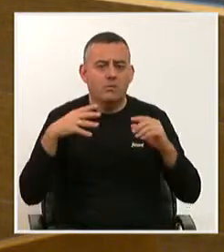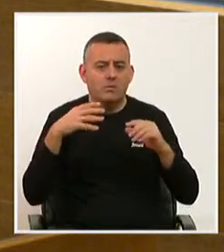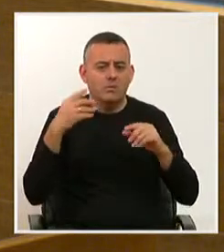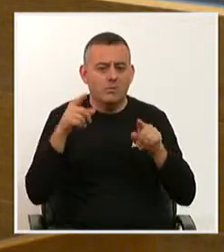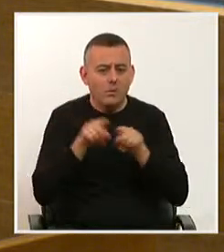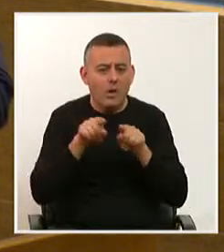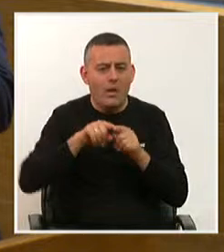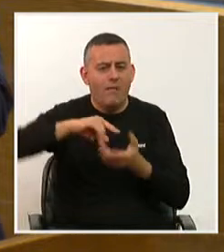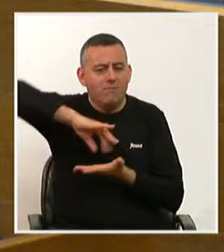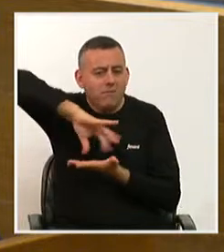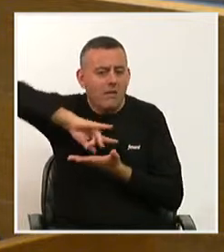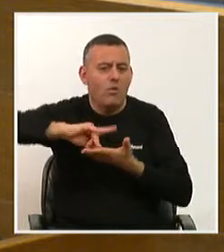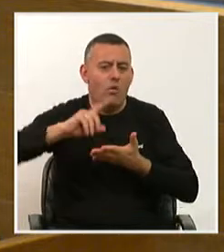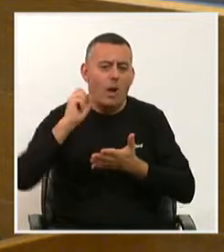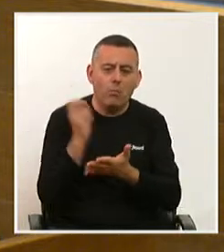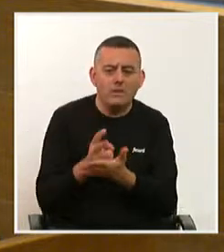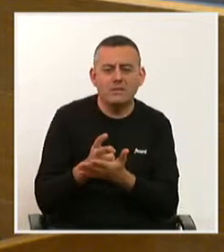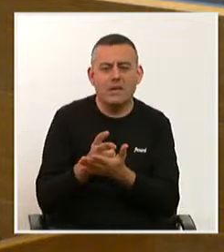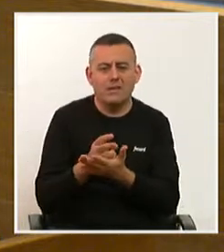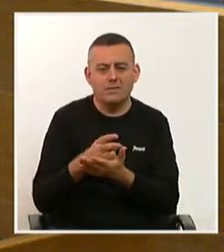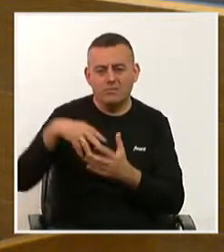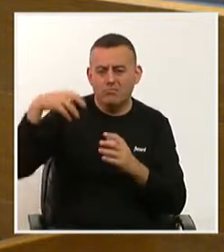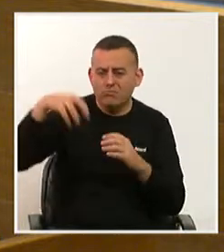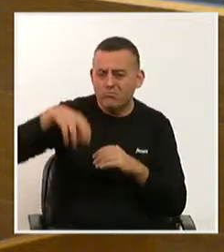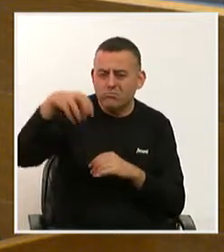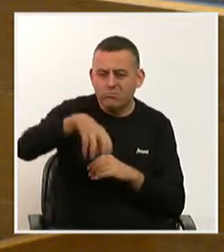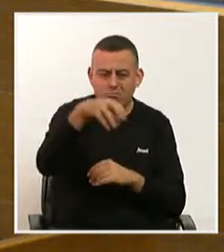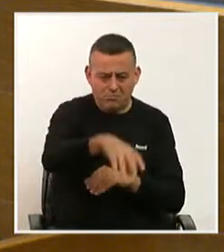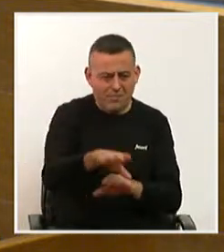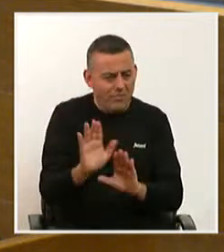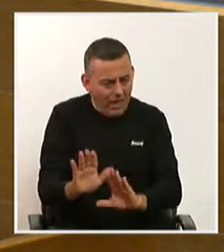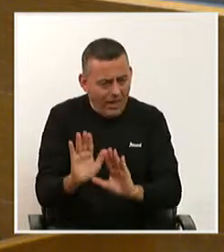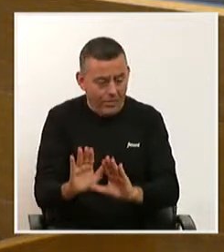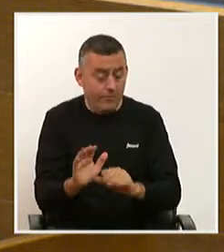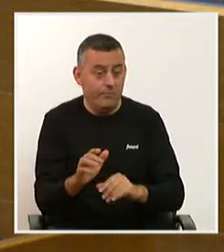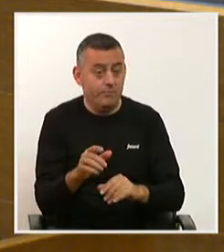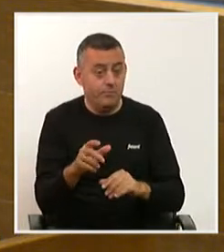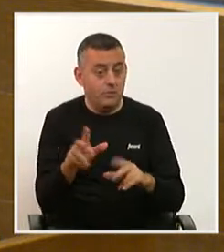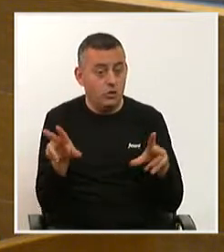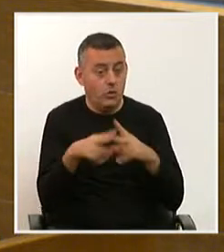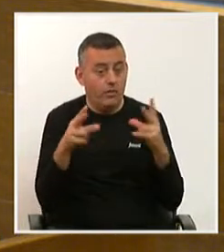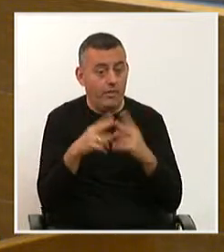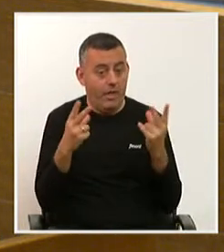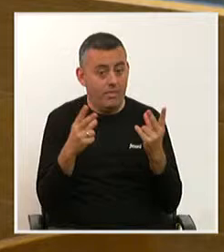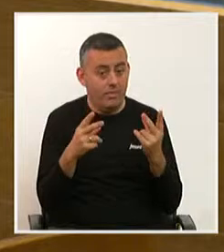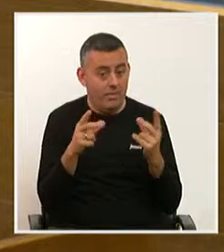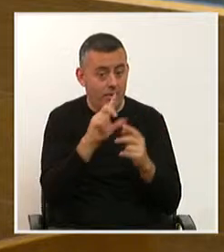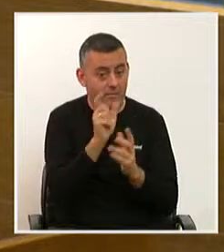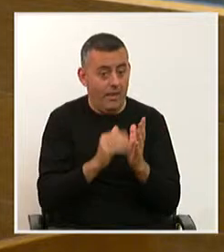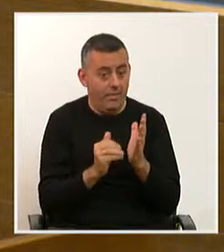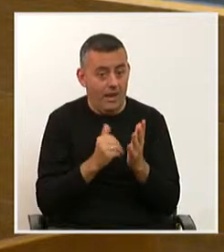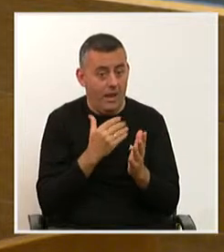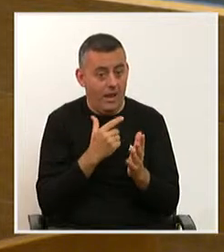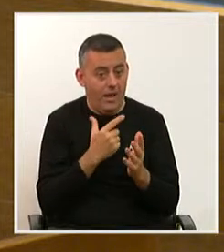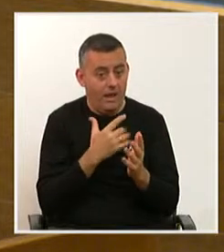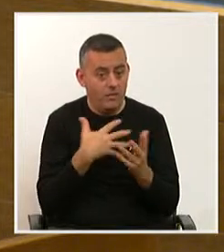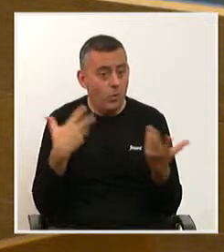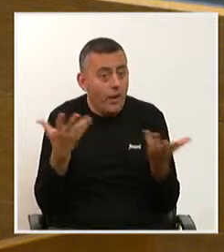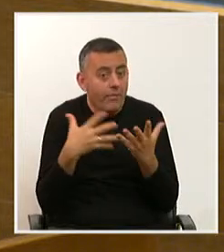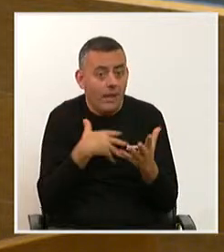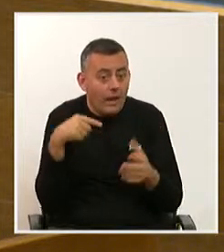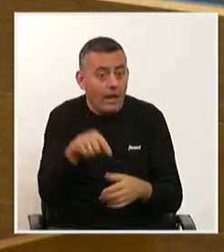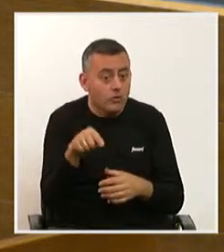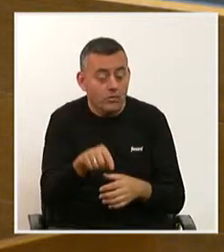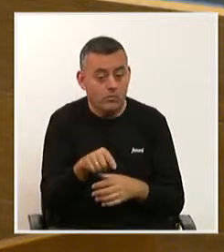nuestros barrios había una urgencia la sociedad valenciana tenía esa urgencia La pregunta es Clara no había una urgencia la sociedad